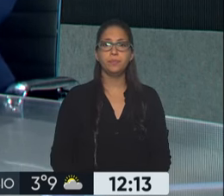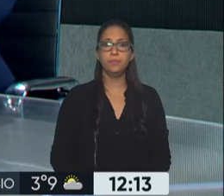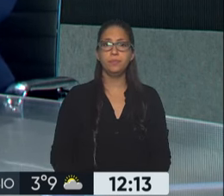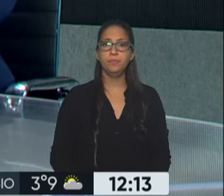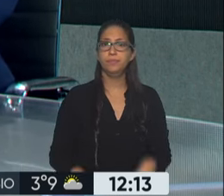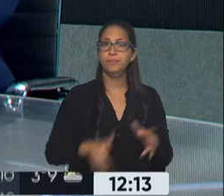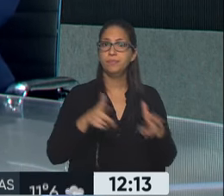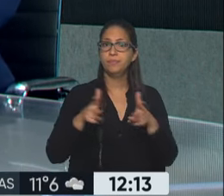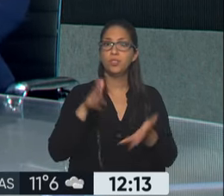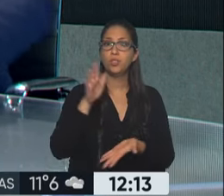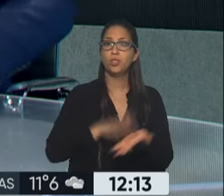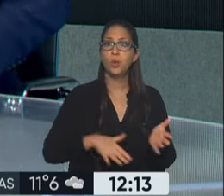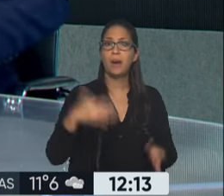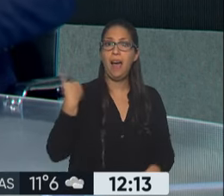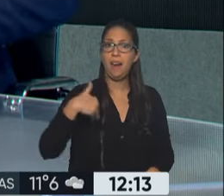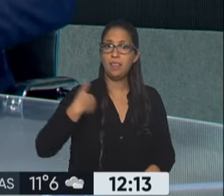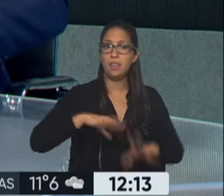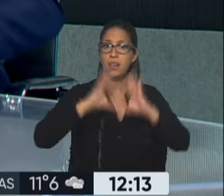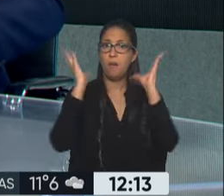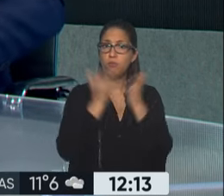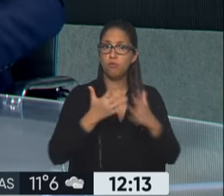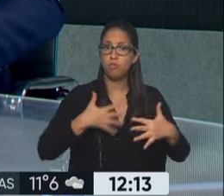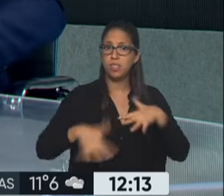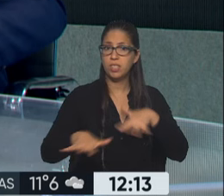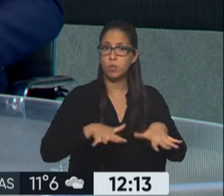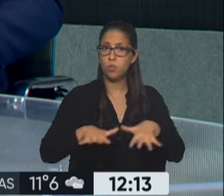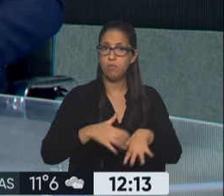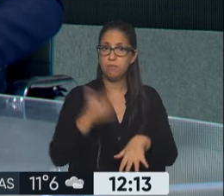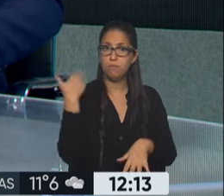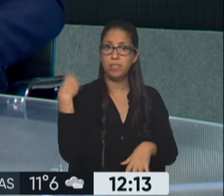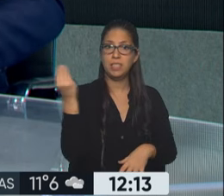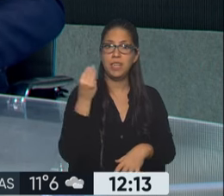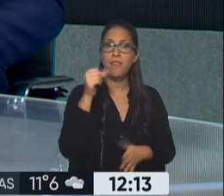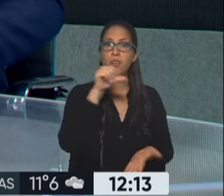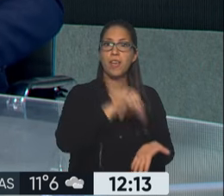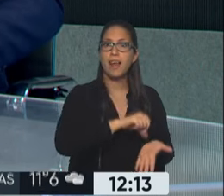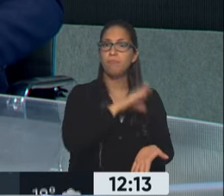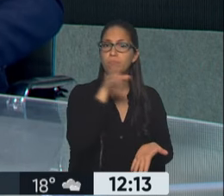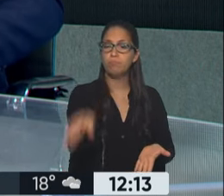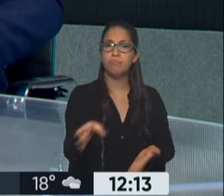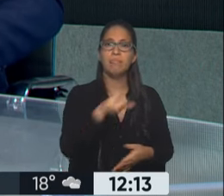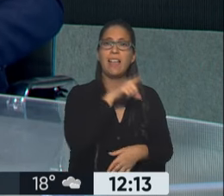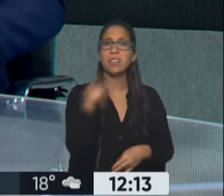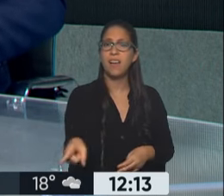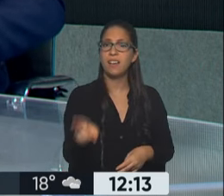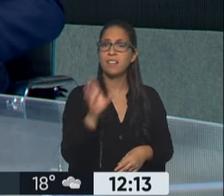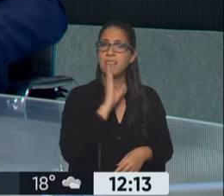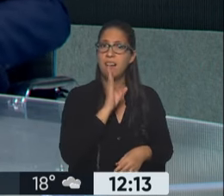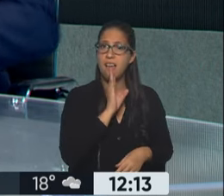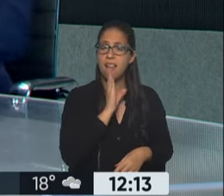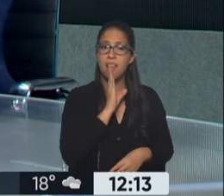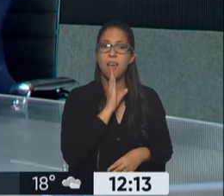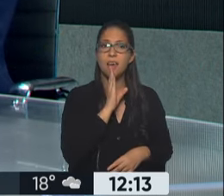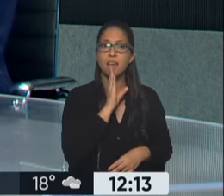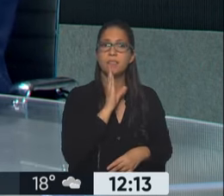Hablamos ahora sobre la situación Argentina y del mundo a partir de lo que fue el ataque el sábado pasado de Irán a Israel y las consecuencias entre otras cosas